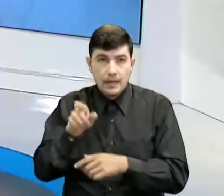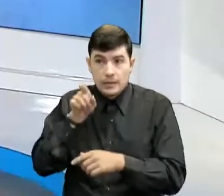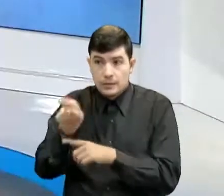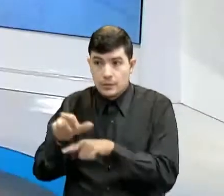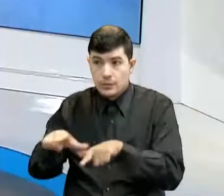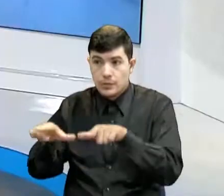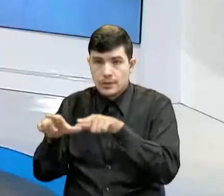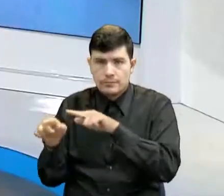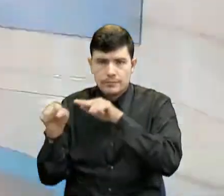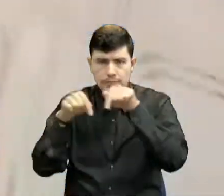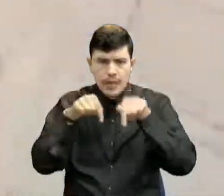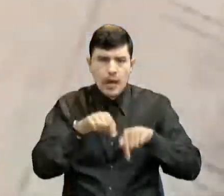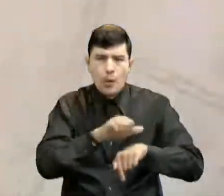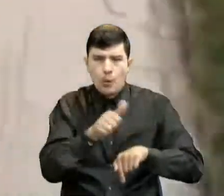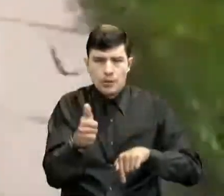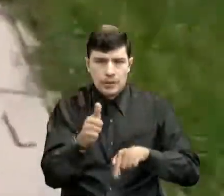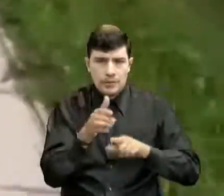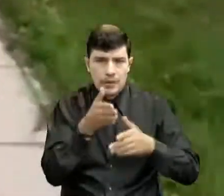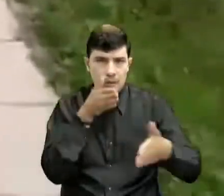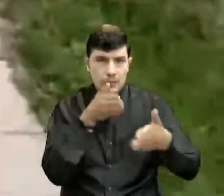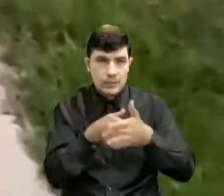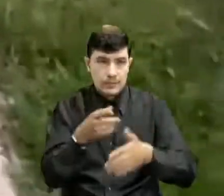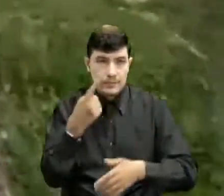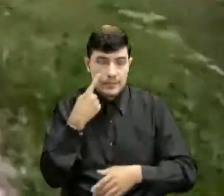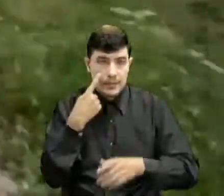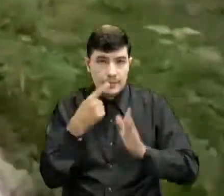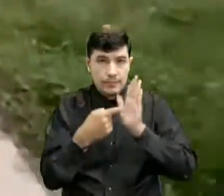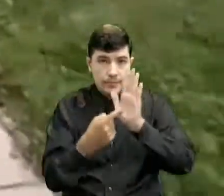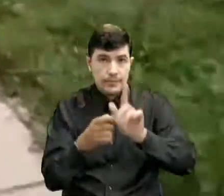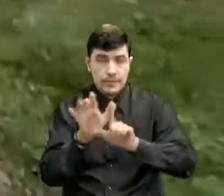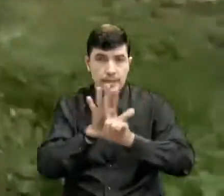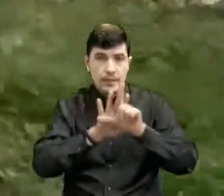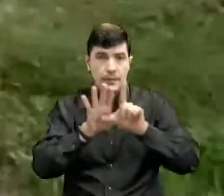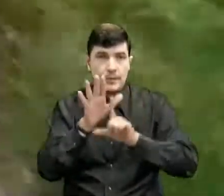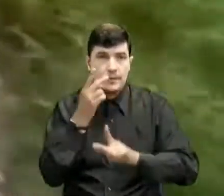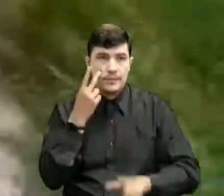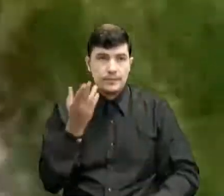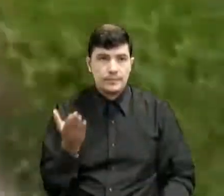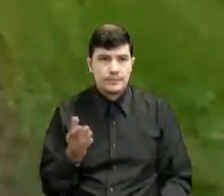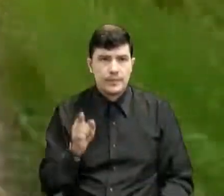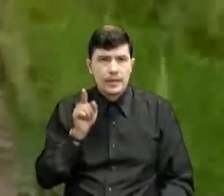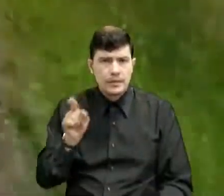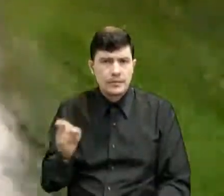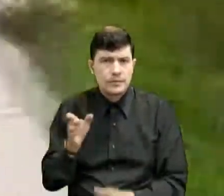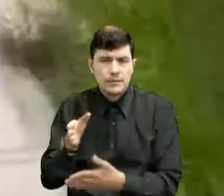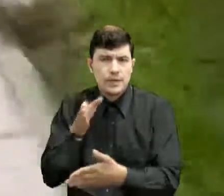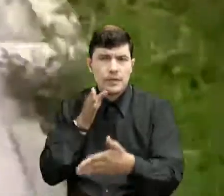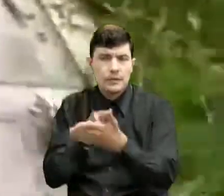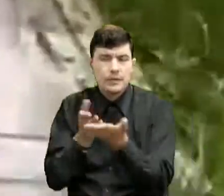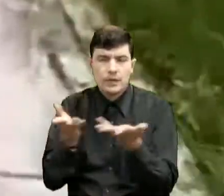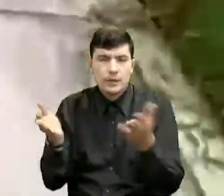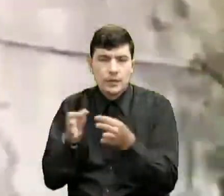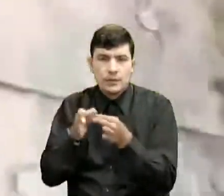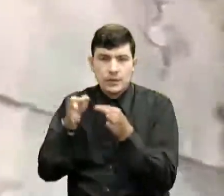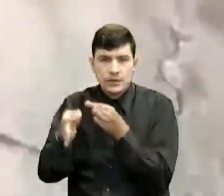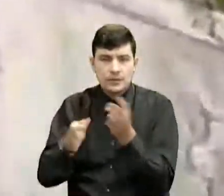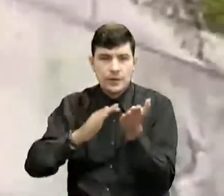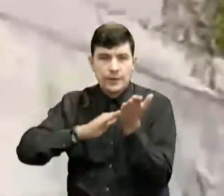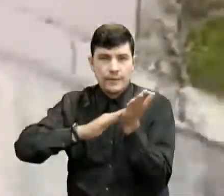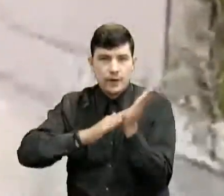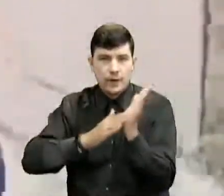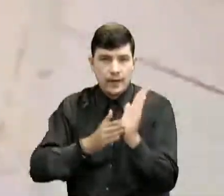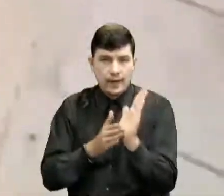ahora nos vamos con la siguiente denuncia ojo a este vídeo esta es una denuncia que nos llega del municipio de floridablanca